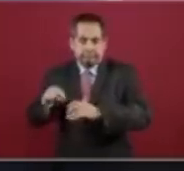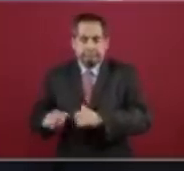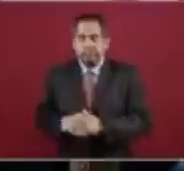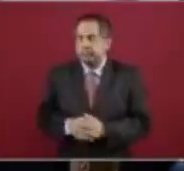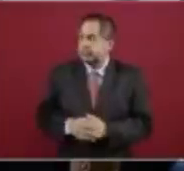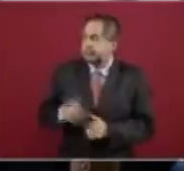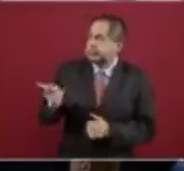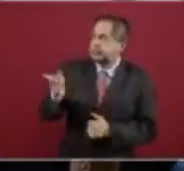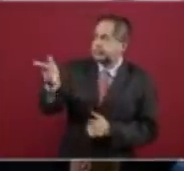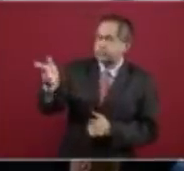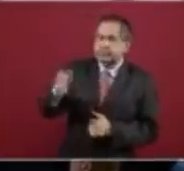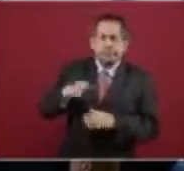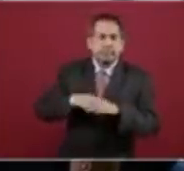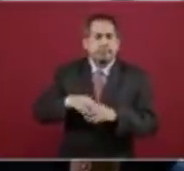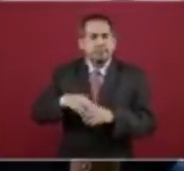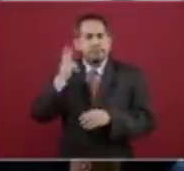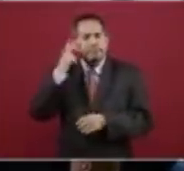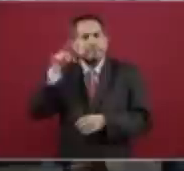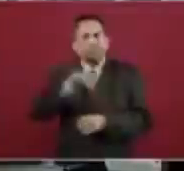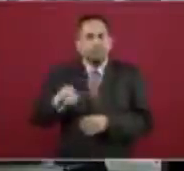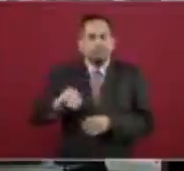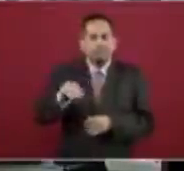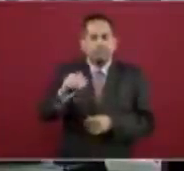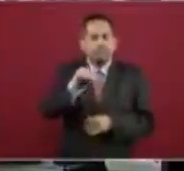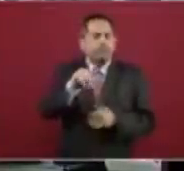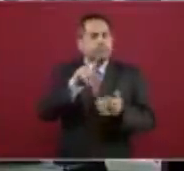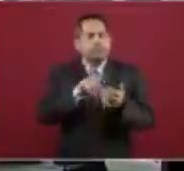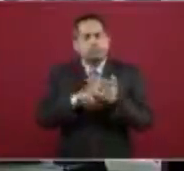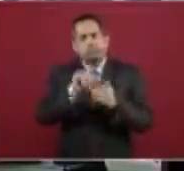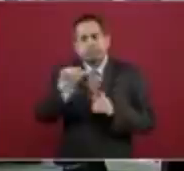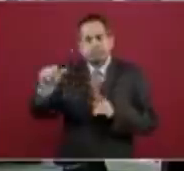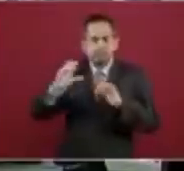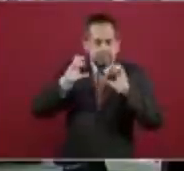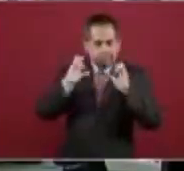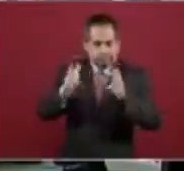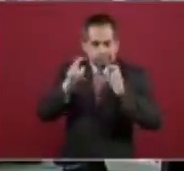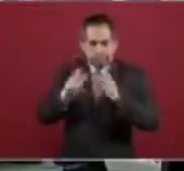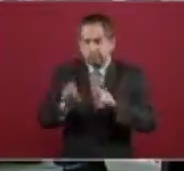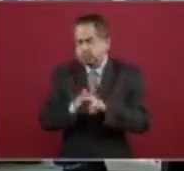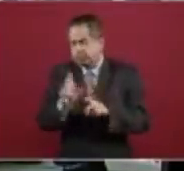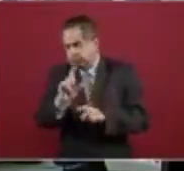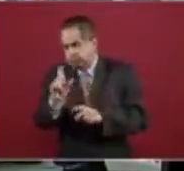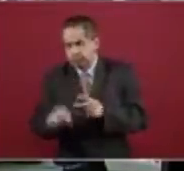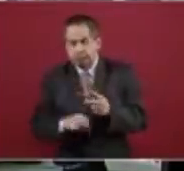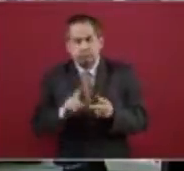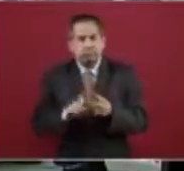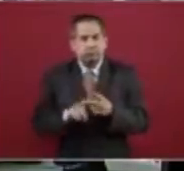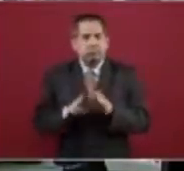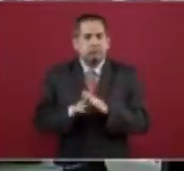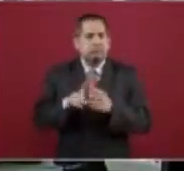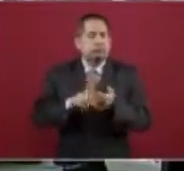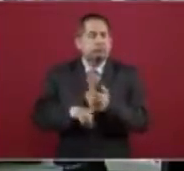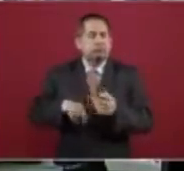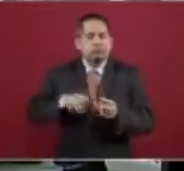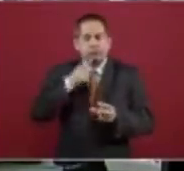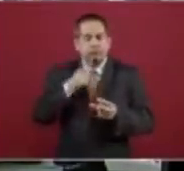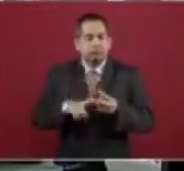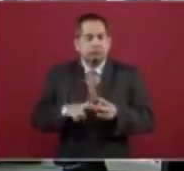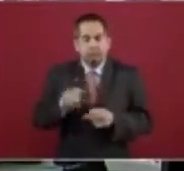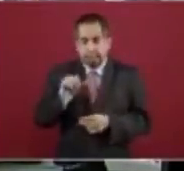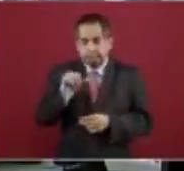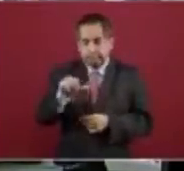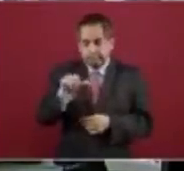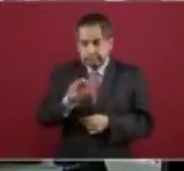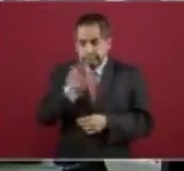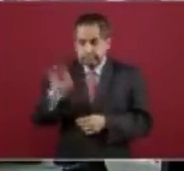nada más la cuestión de la gira, cuándo se haría esta gira por Chiapas, y justo lo que señalaba, el 16%